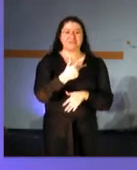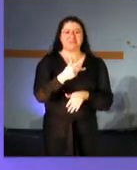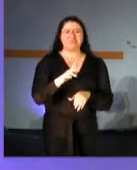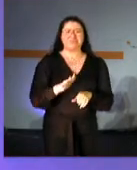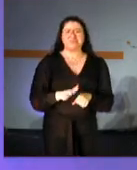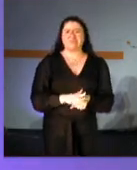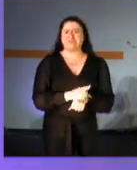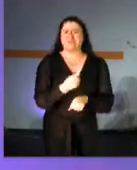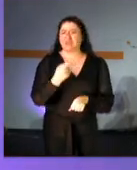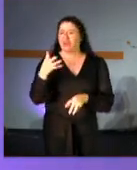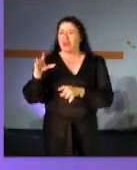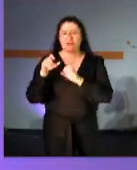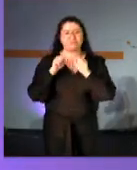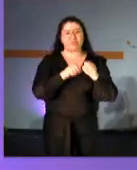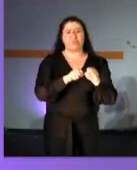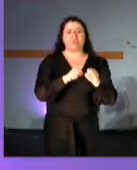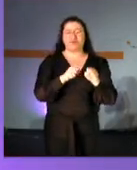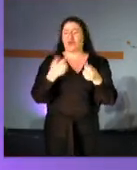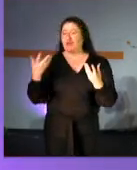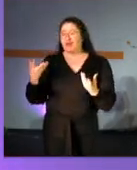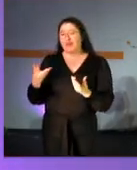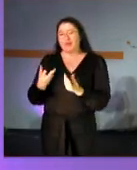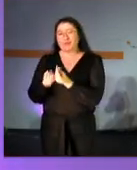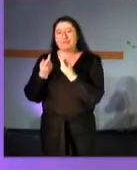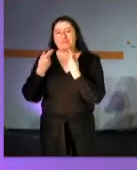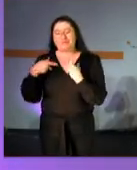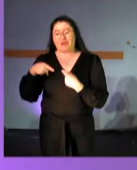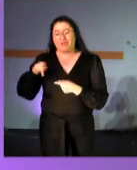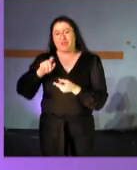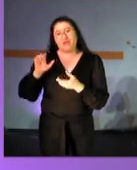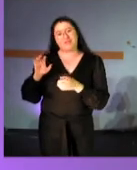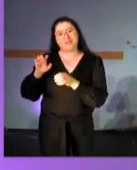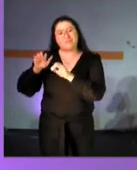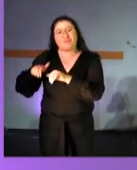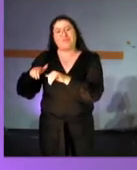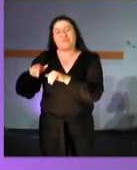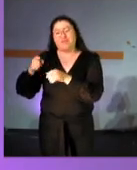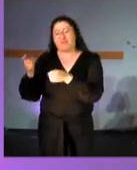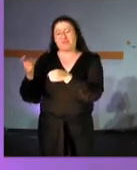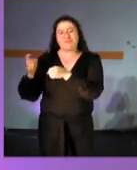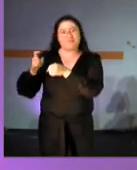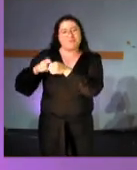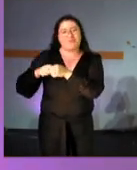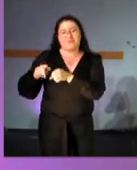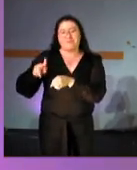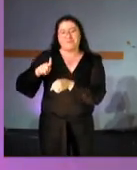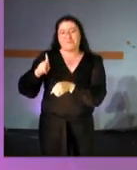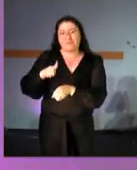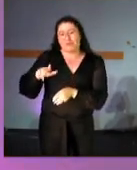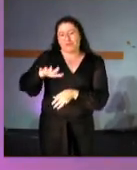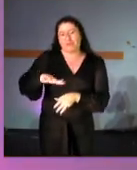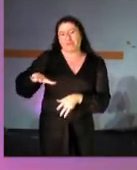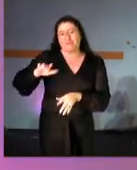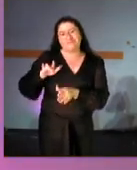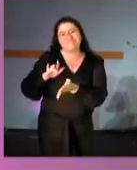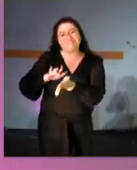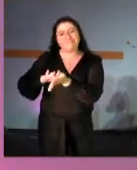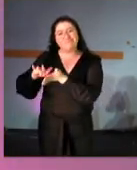simplemente solidarizarse con la lucha del pueblo y la resistencia del pueblo contra la